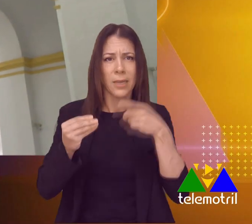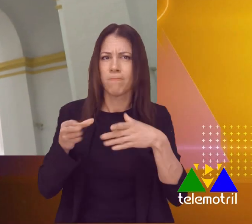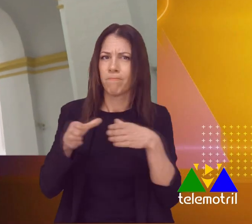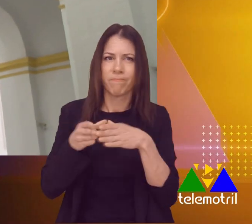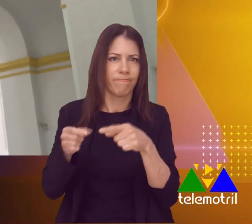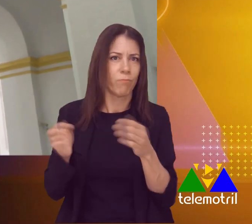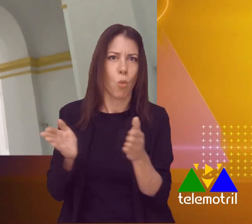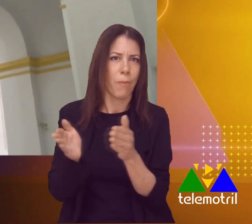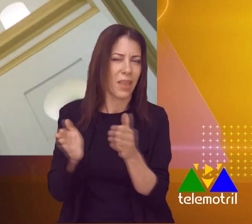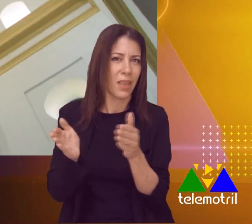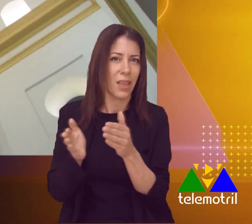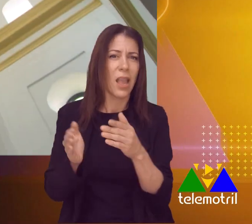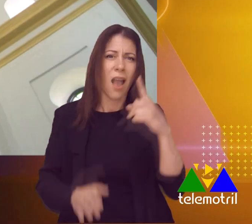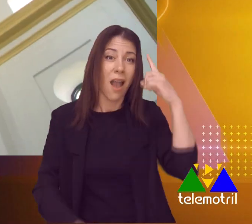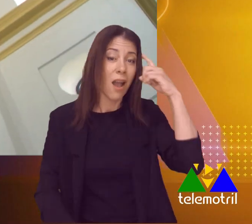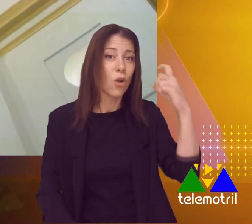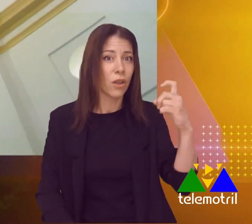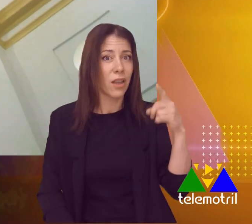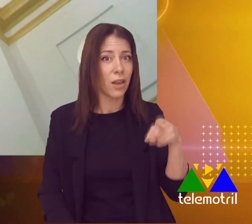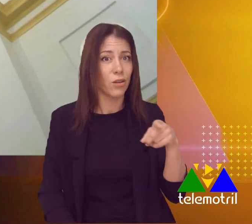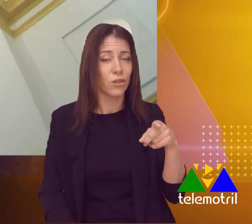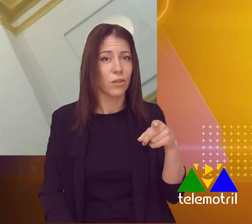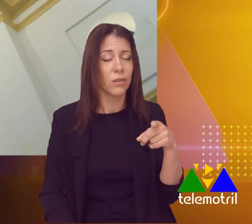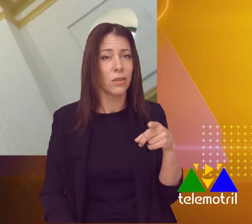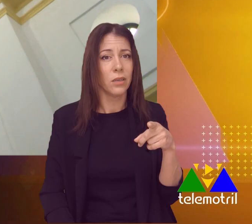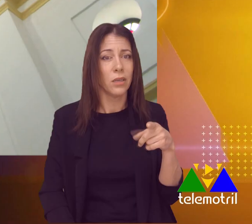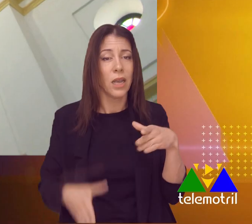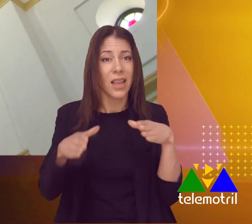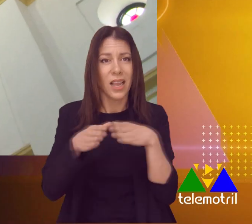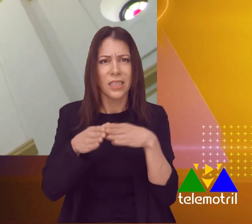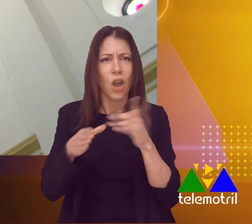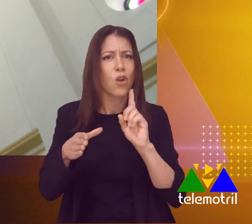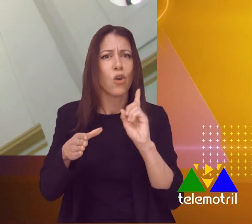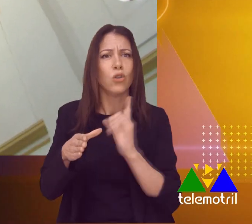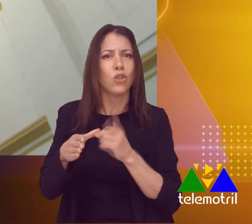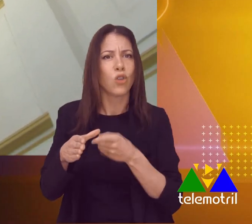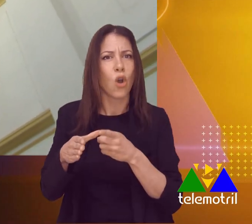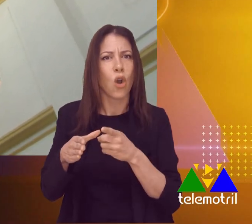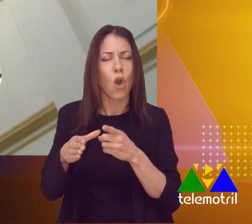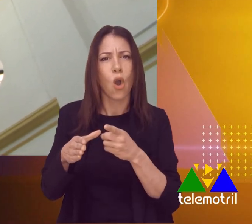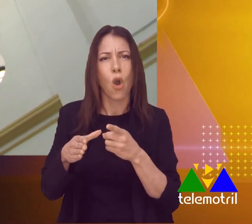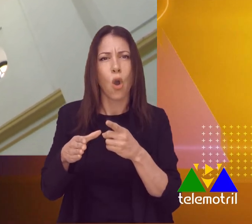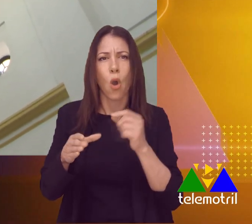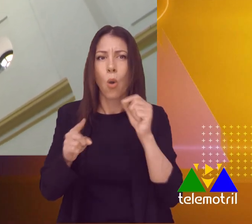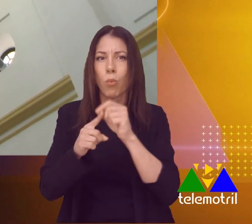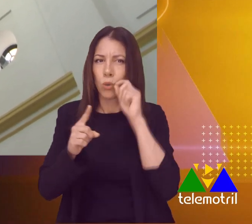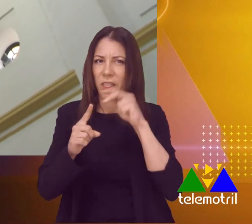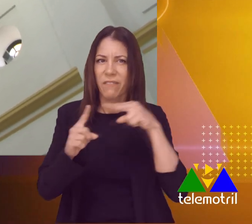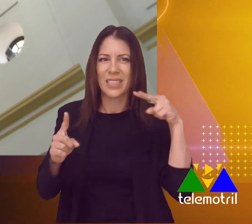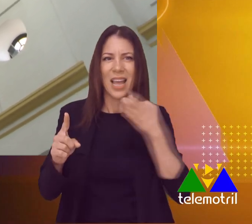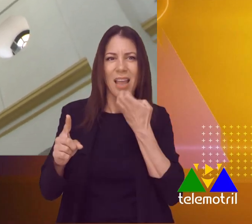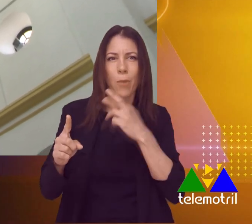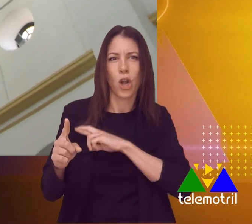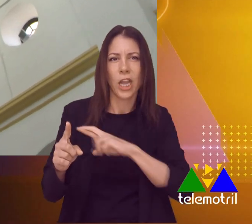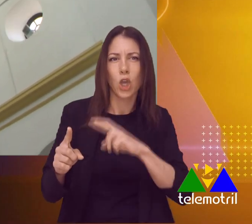pequeña. Acordaros que la iglesia no solamente tiene un punto de vista religioso, sino tiene un punto de vista